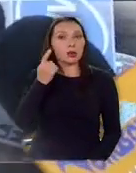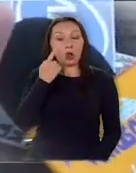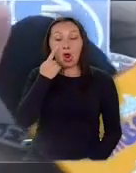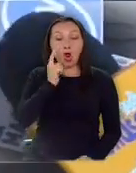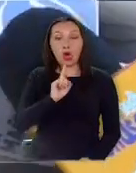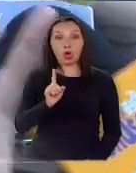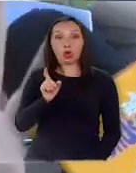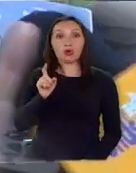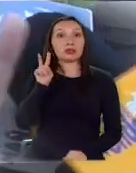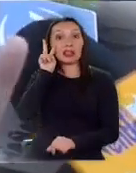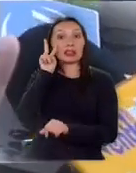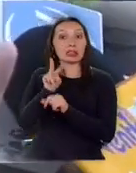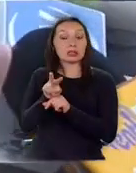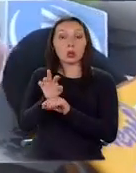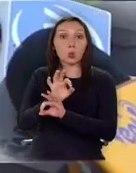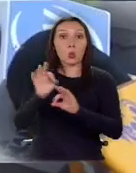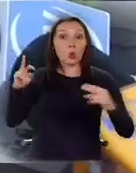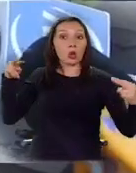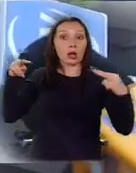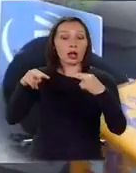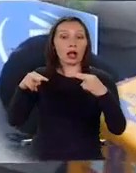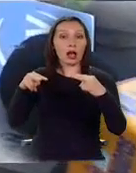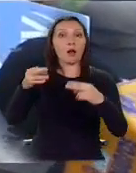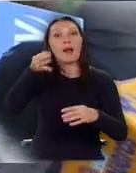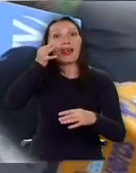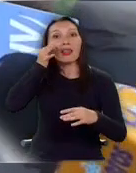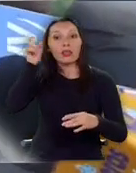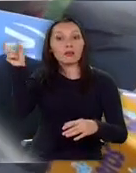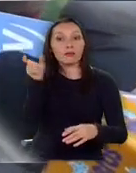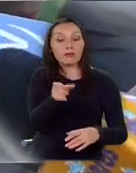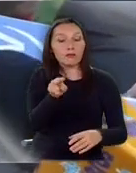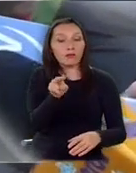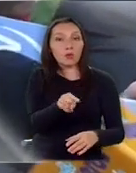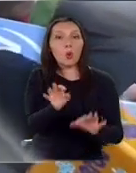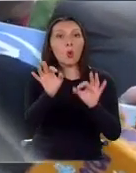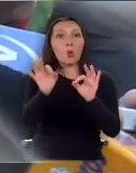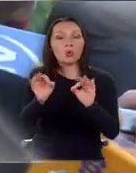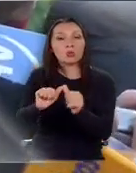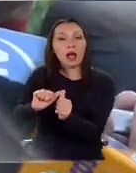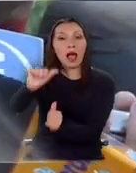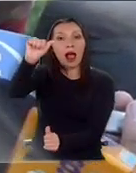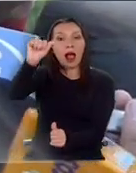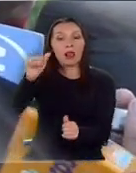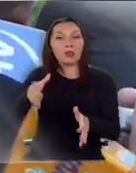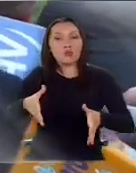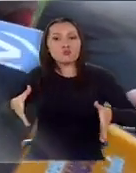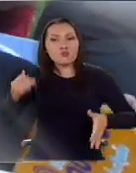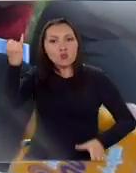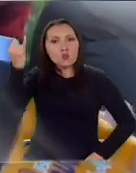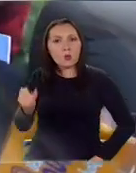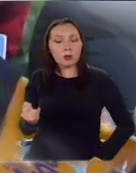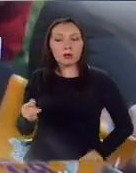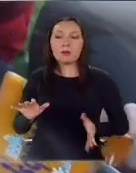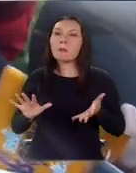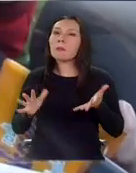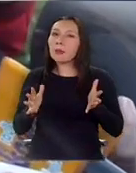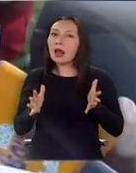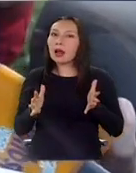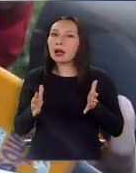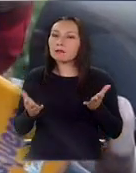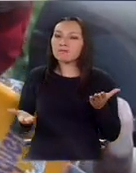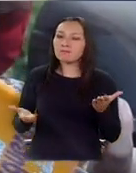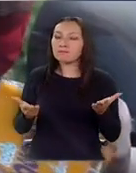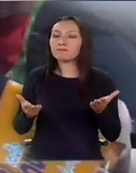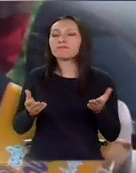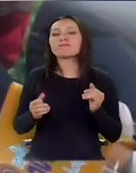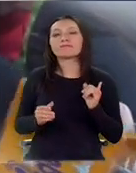testigos presenciales, no se han visto nunca, y coinciden justo en la altura y la contextura, parece que hay un viso a lo menos que podríamos